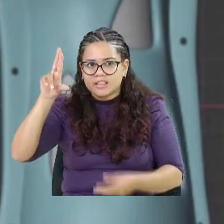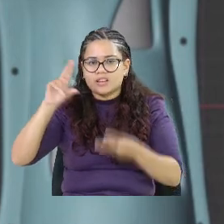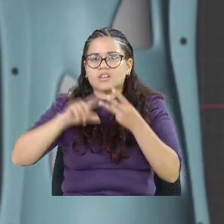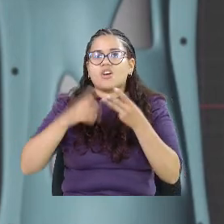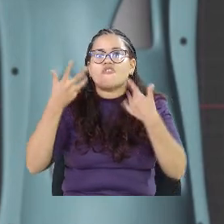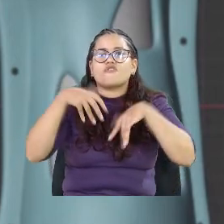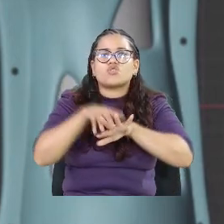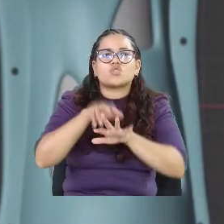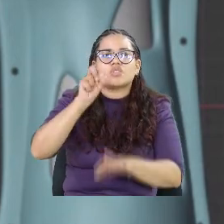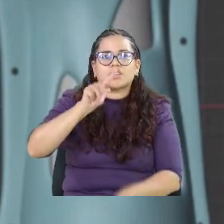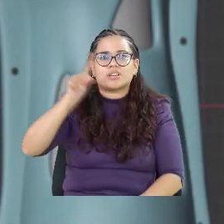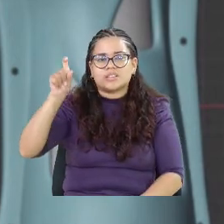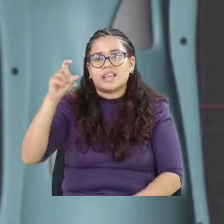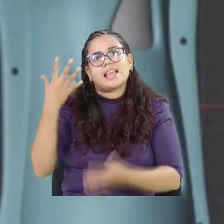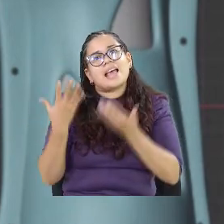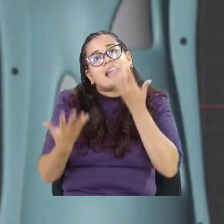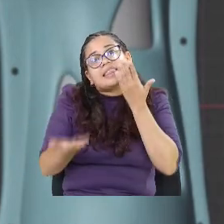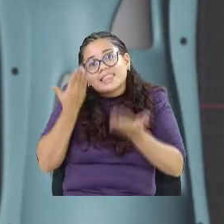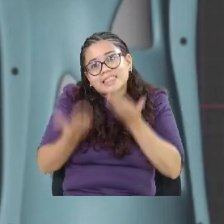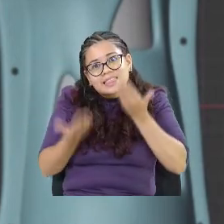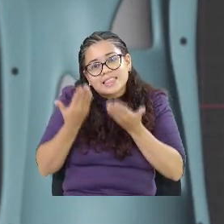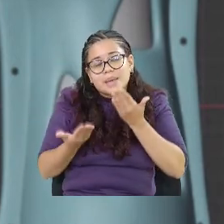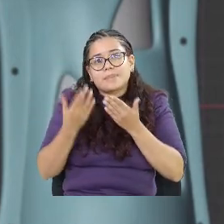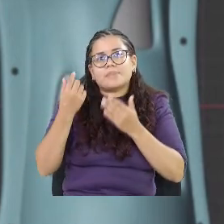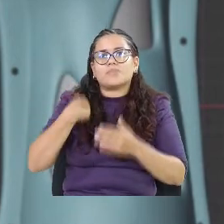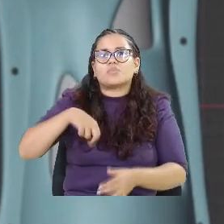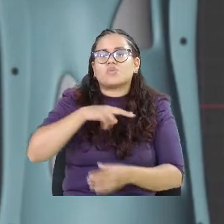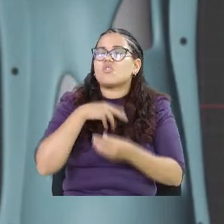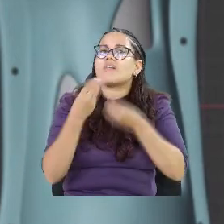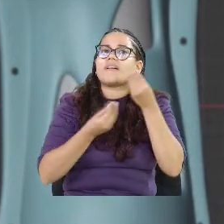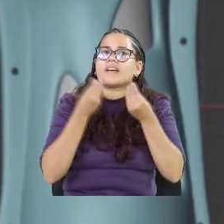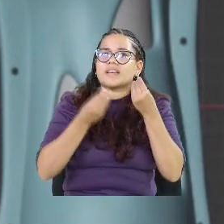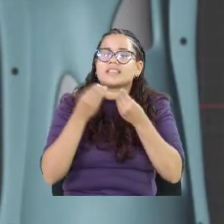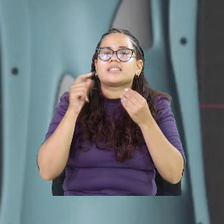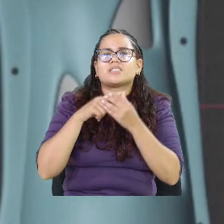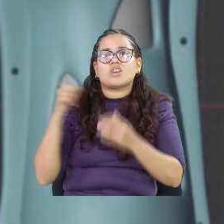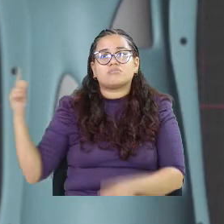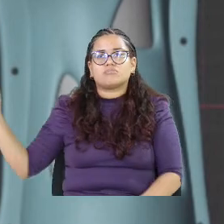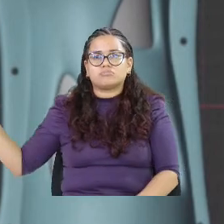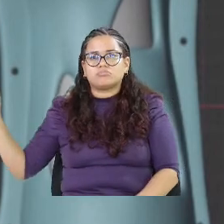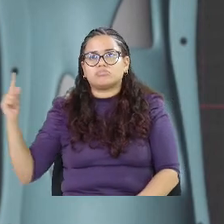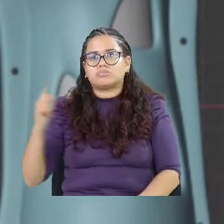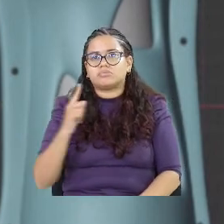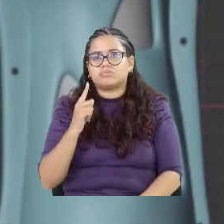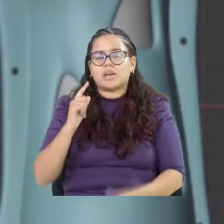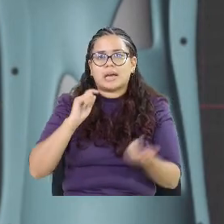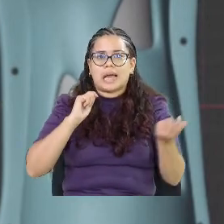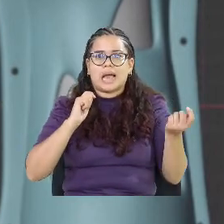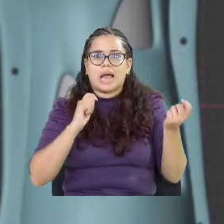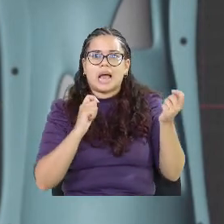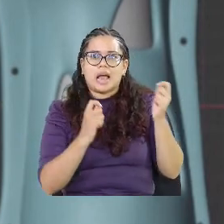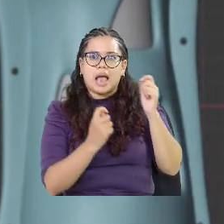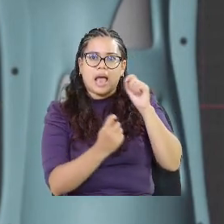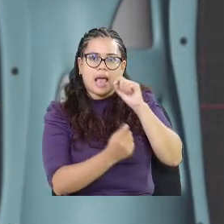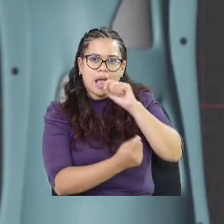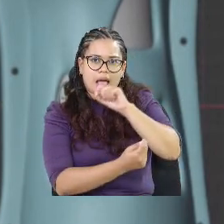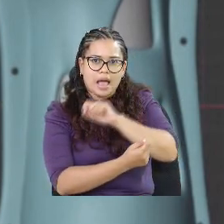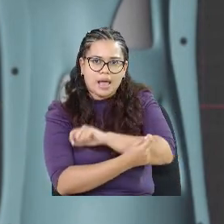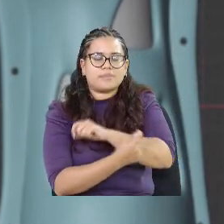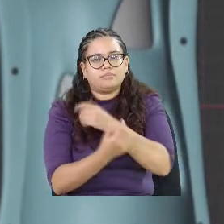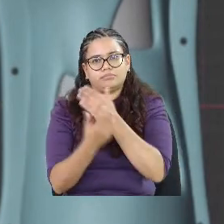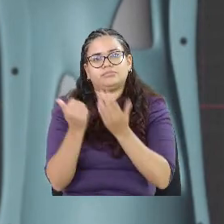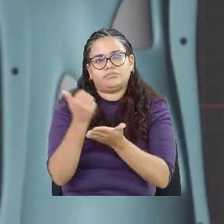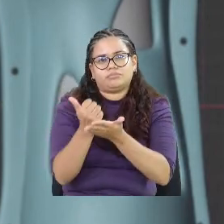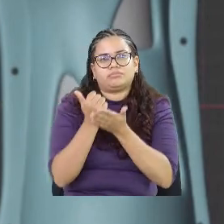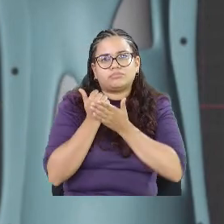hacer. Y esto pues nuevamente nos ayuda a crear en este caso, un algoritmo en